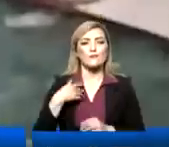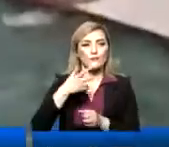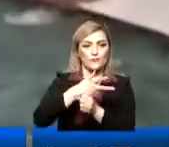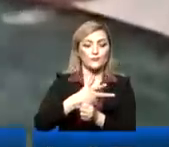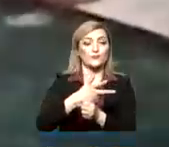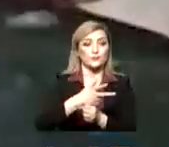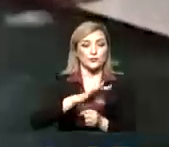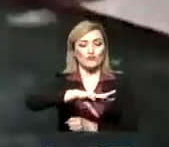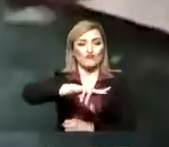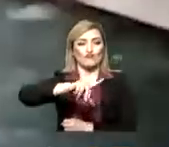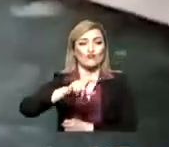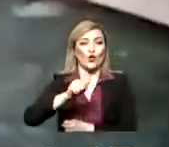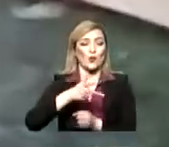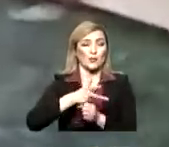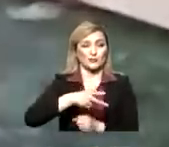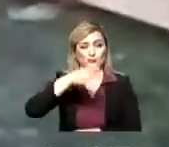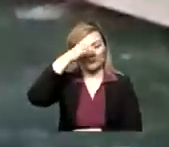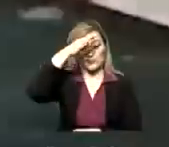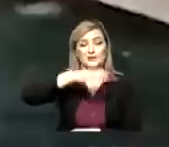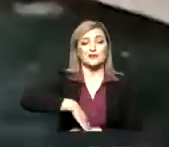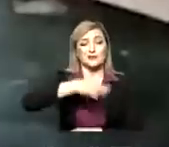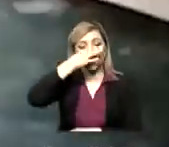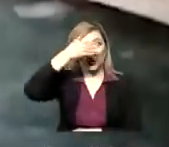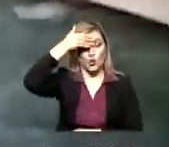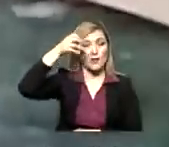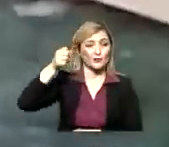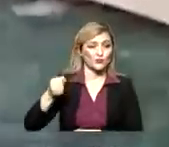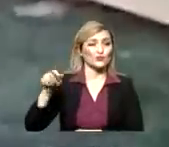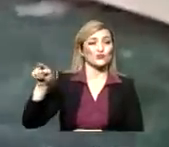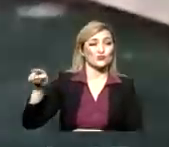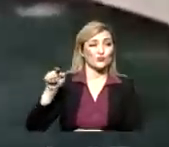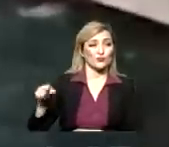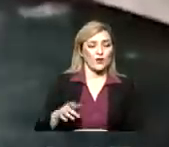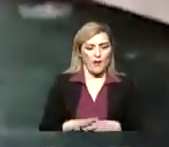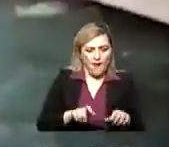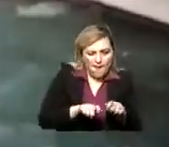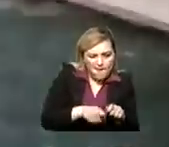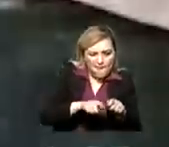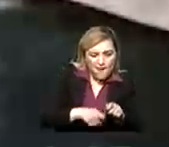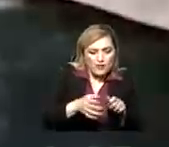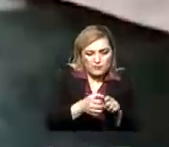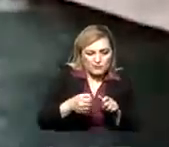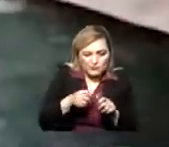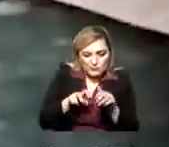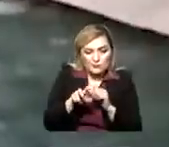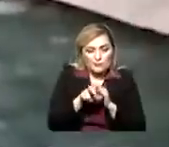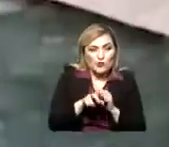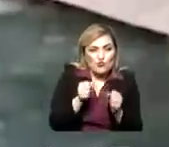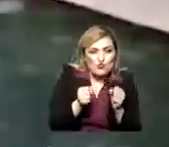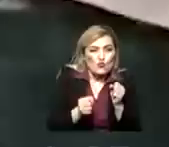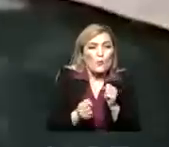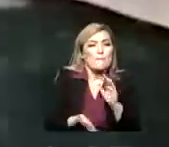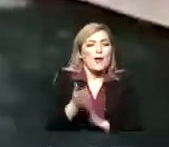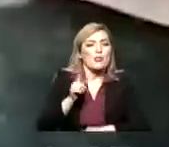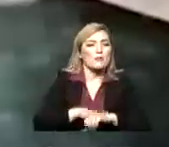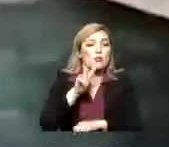y Río Yamboyá. En el video se observa cómo operan los delincuentes para forzar la cerradura y escapar con el automotor en tan solo